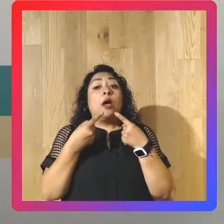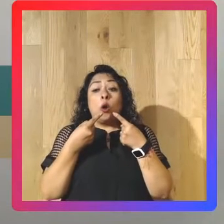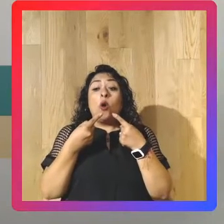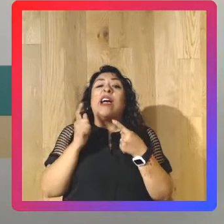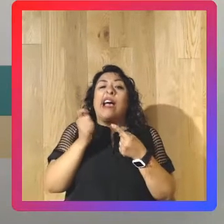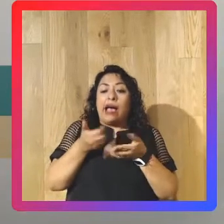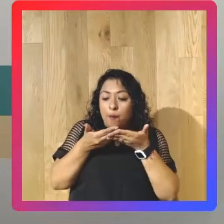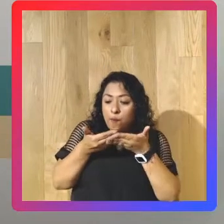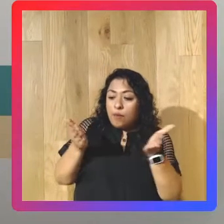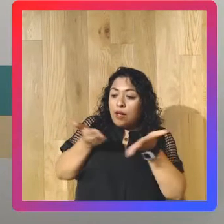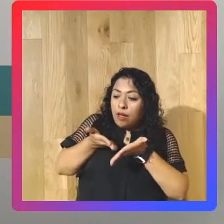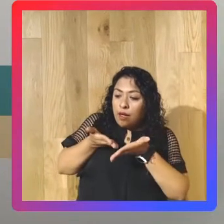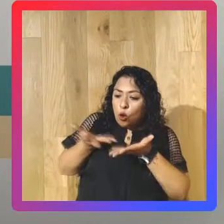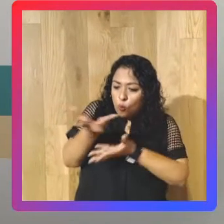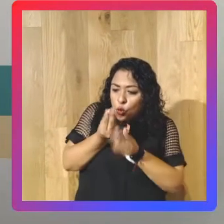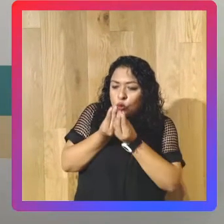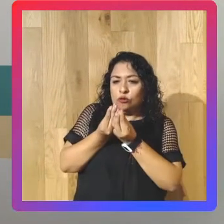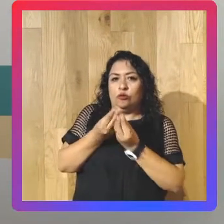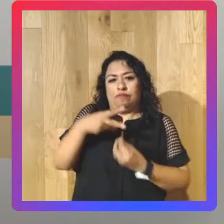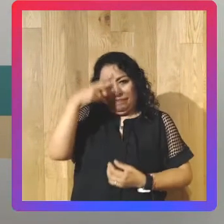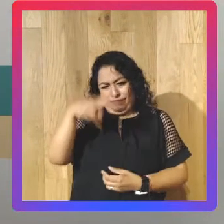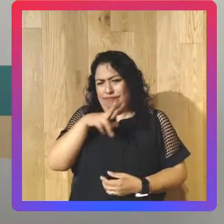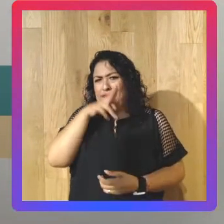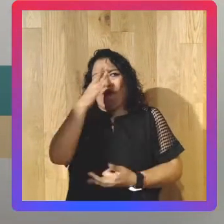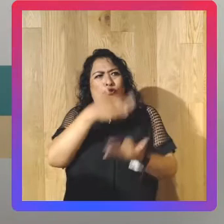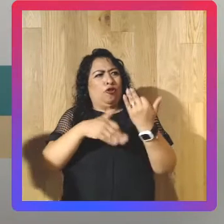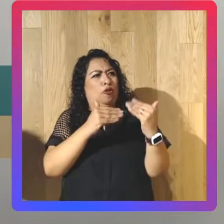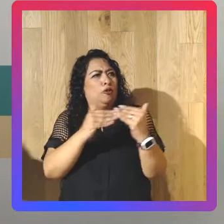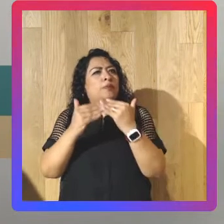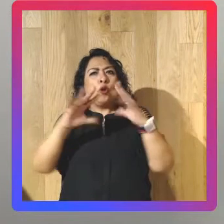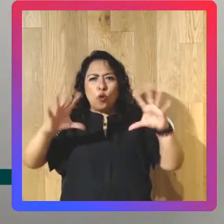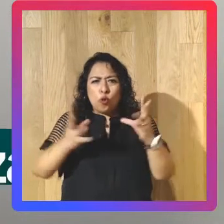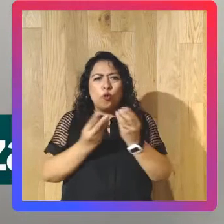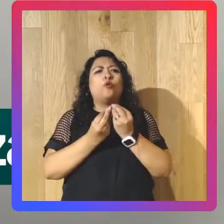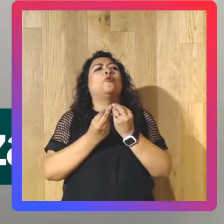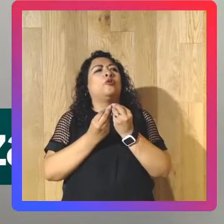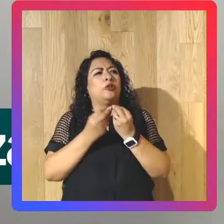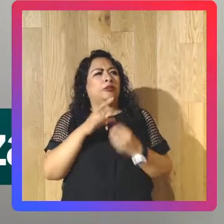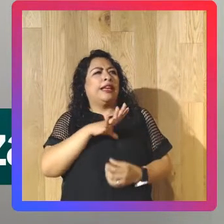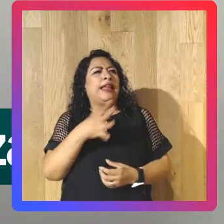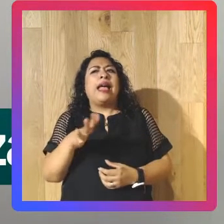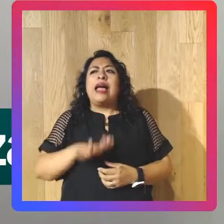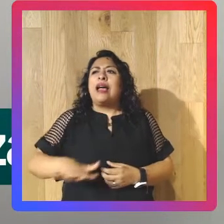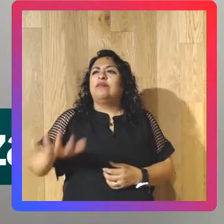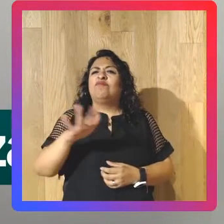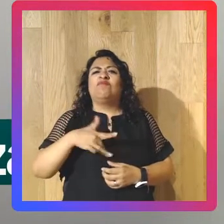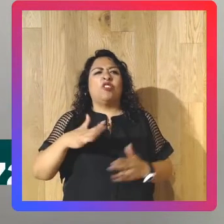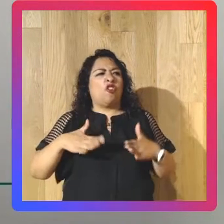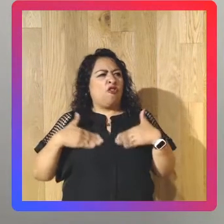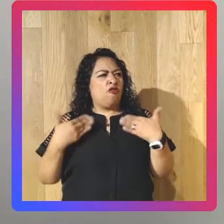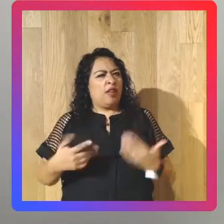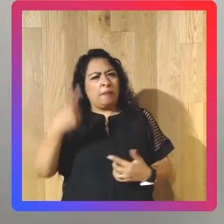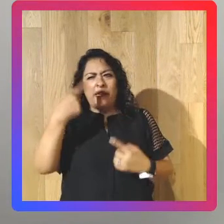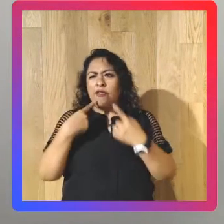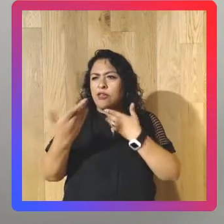para construir juntos un mejor México para todos. Trabajamos juntos en generar un ambiente de confianza para